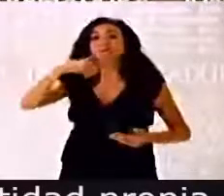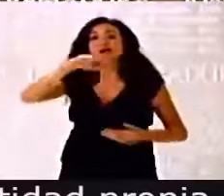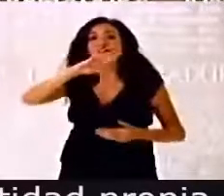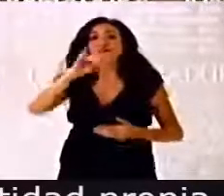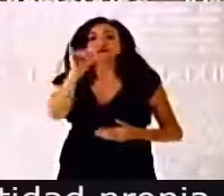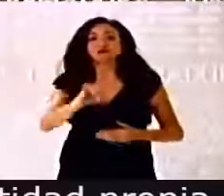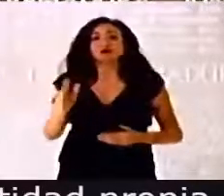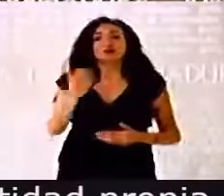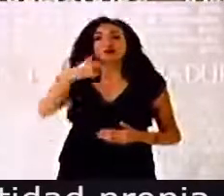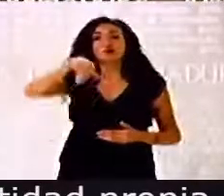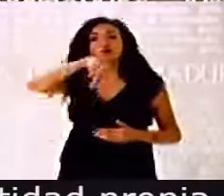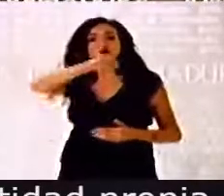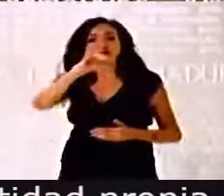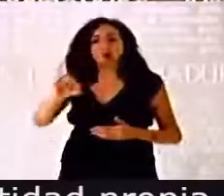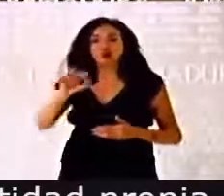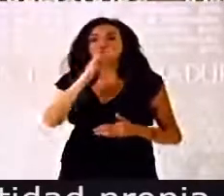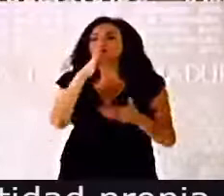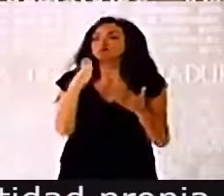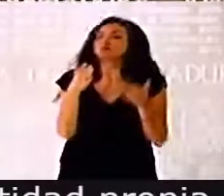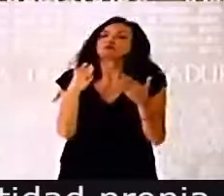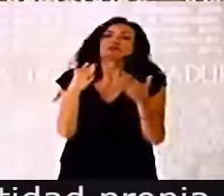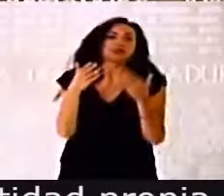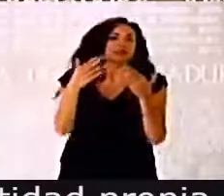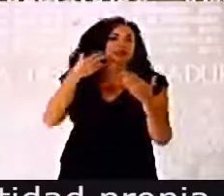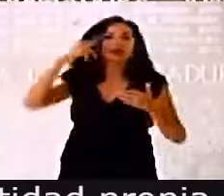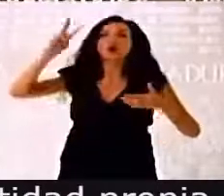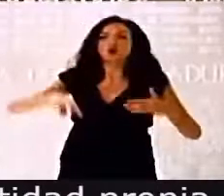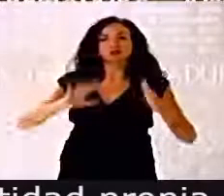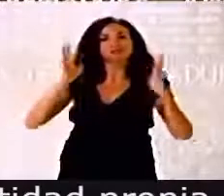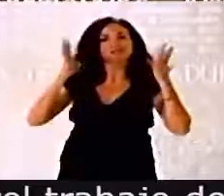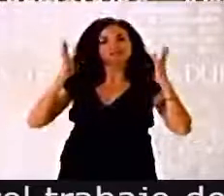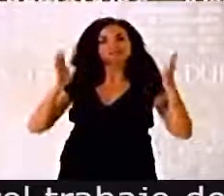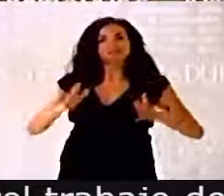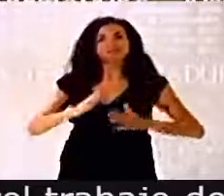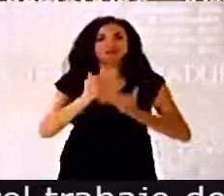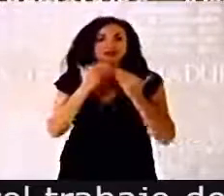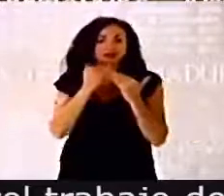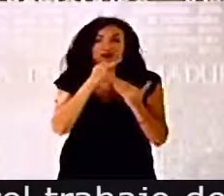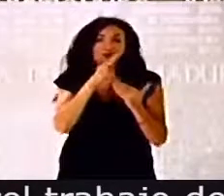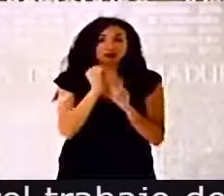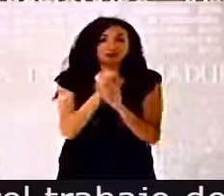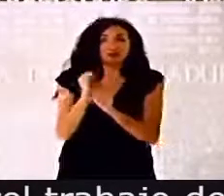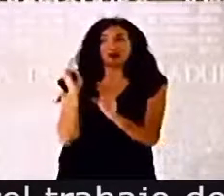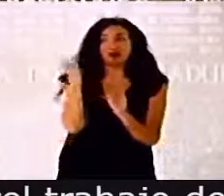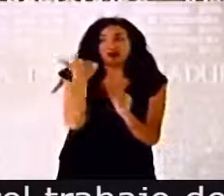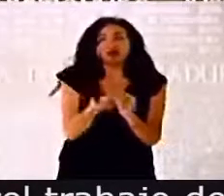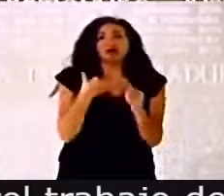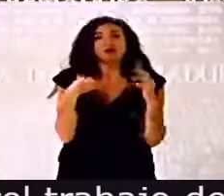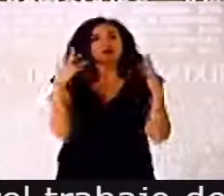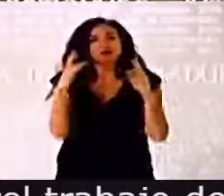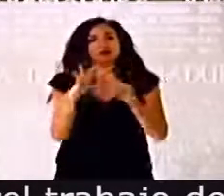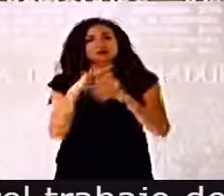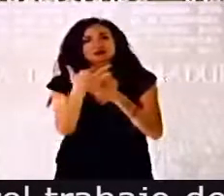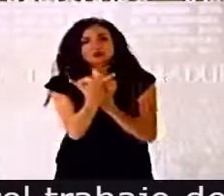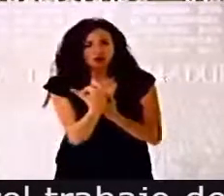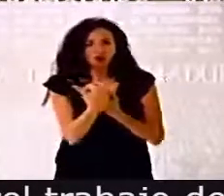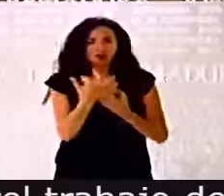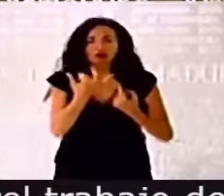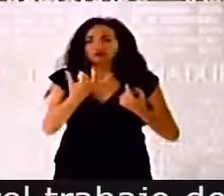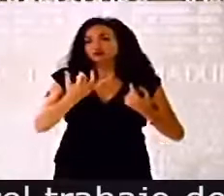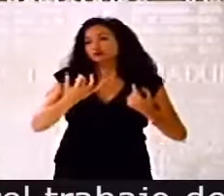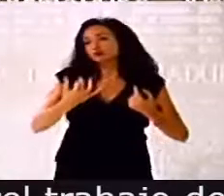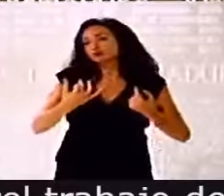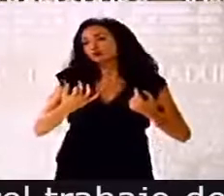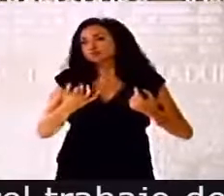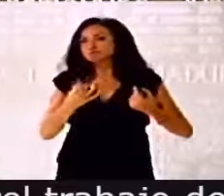mi gratitud por el trabajo de este tiempo y desearle que las cosas y las situaciones sobrevenidas familiares pues